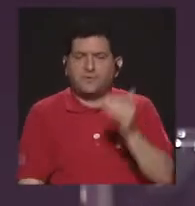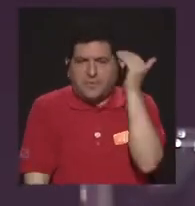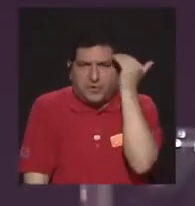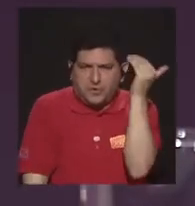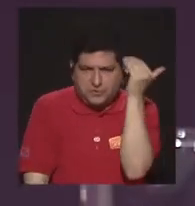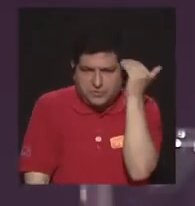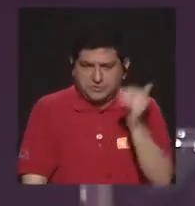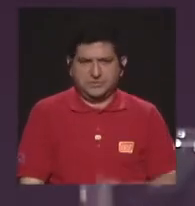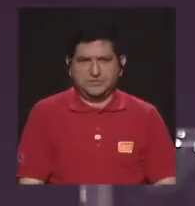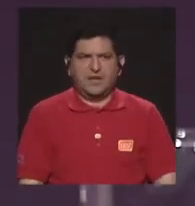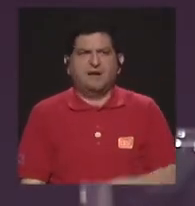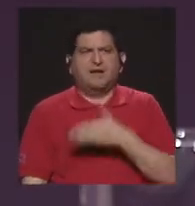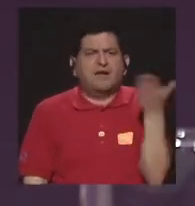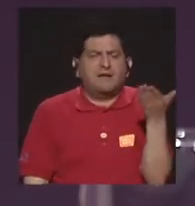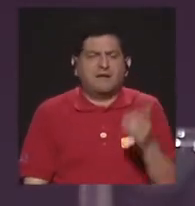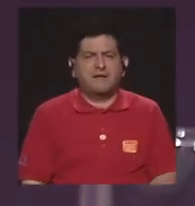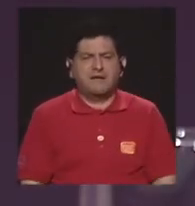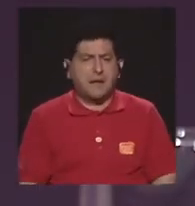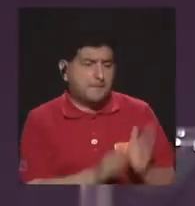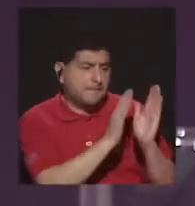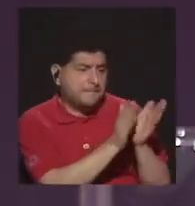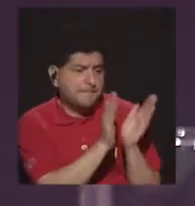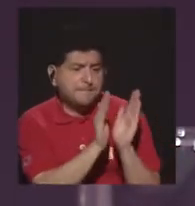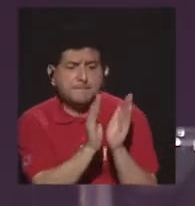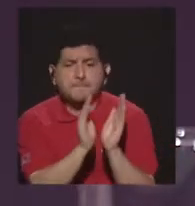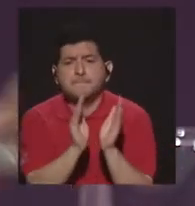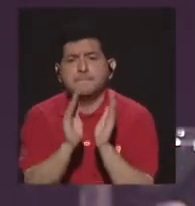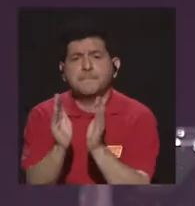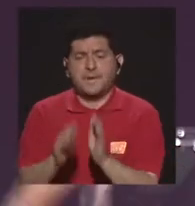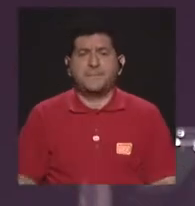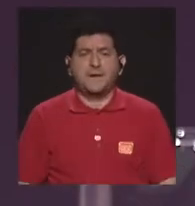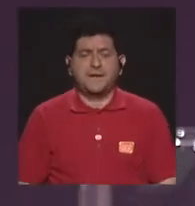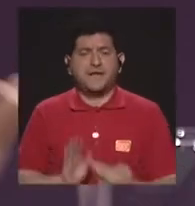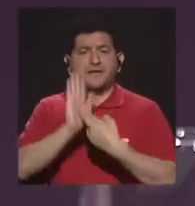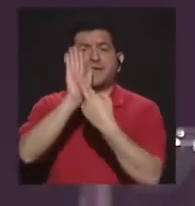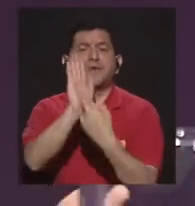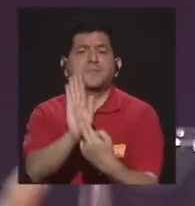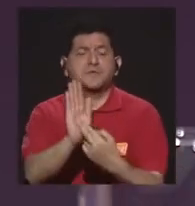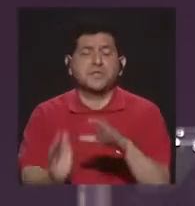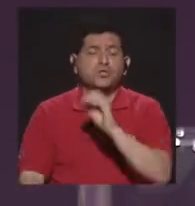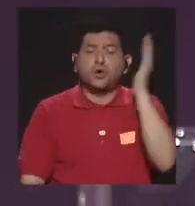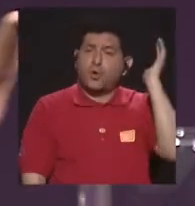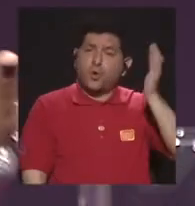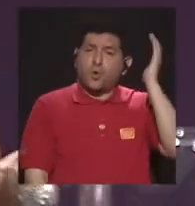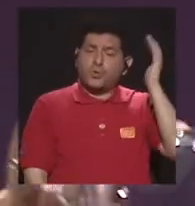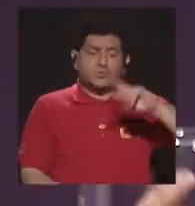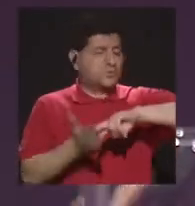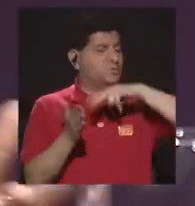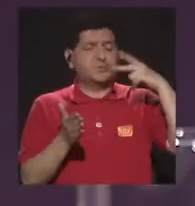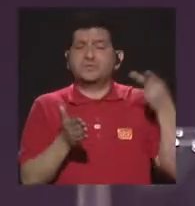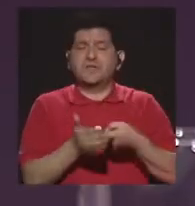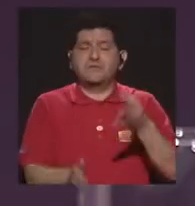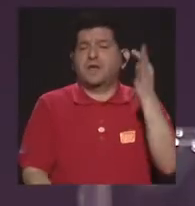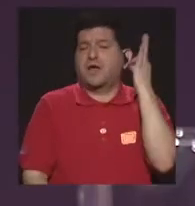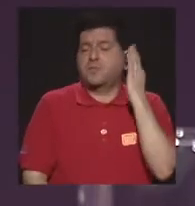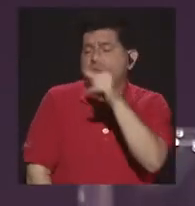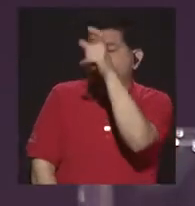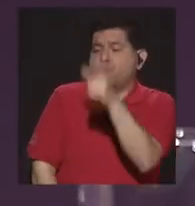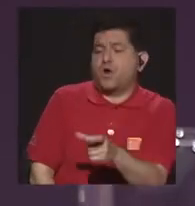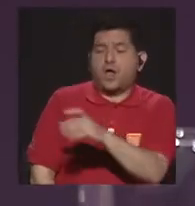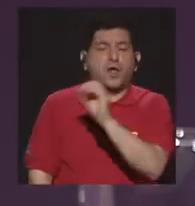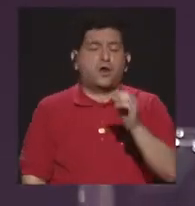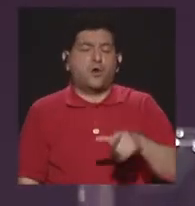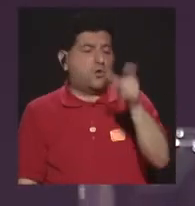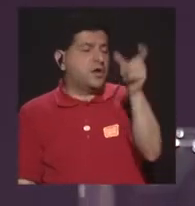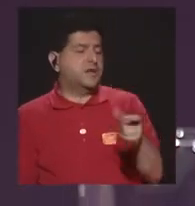conciencias, en la formación de una representación, un discurso sobre lo que significa ser mujer, ser hombre